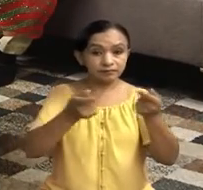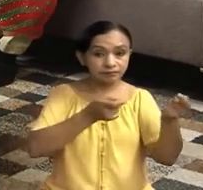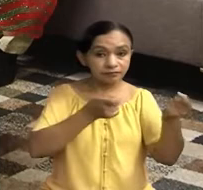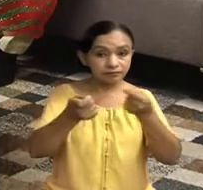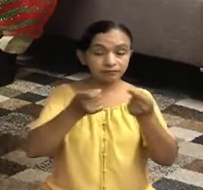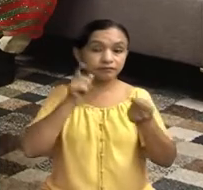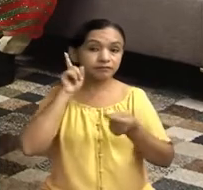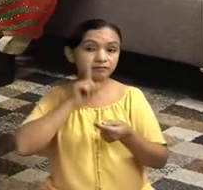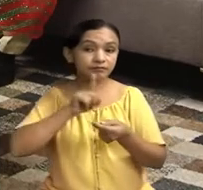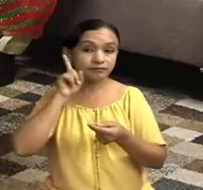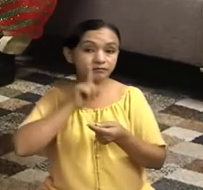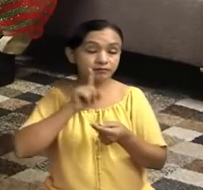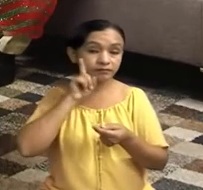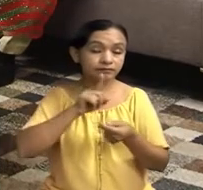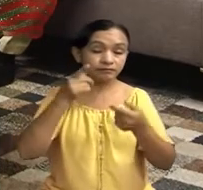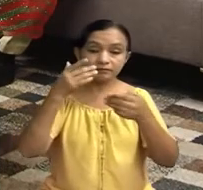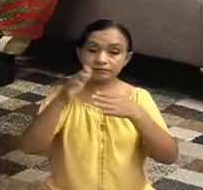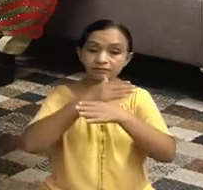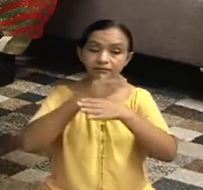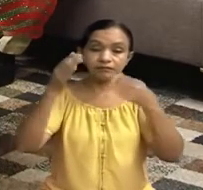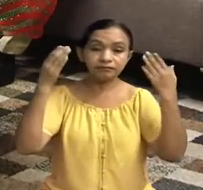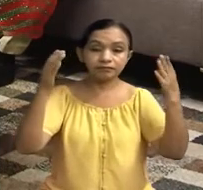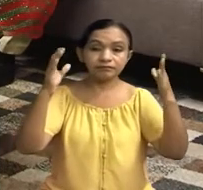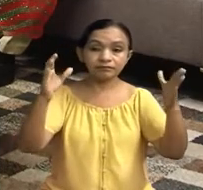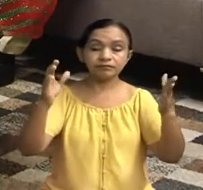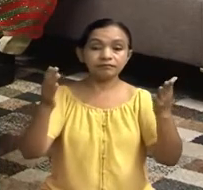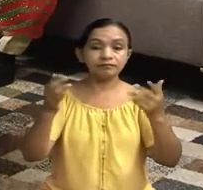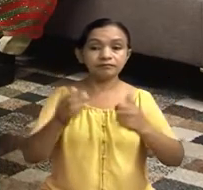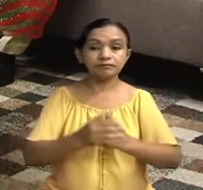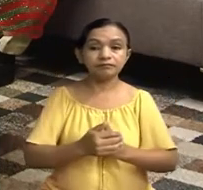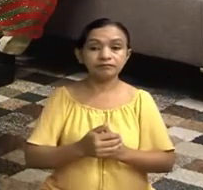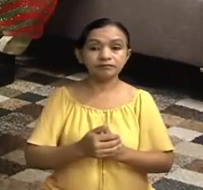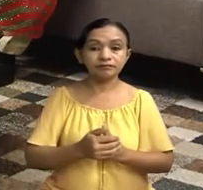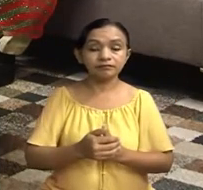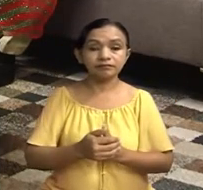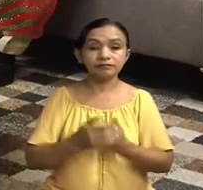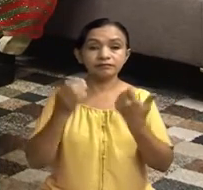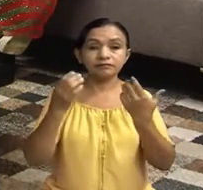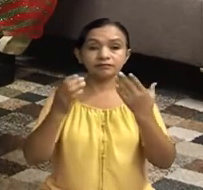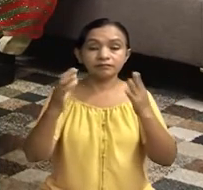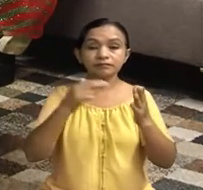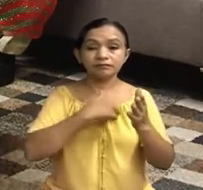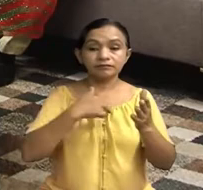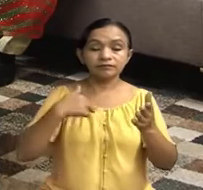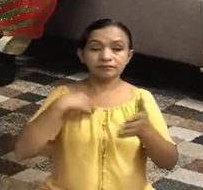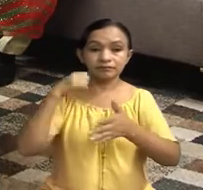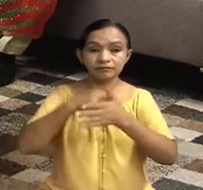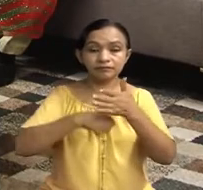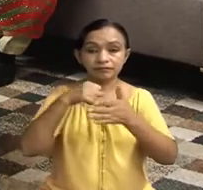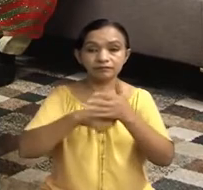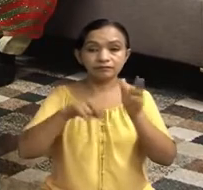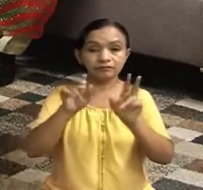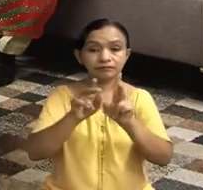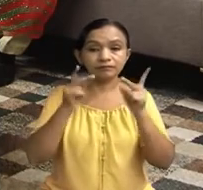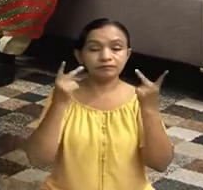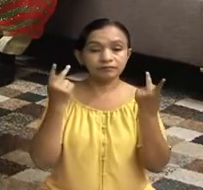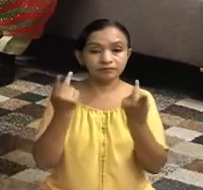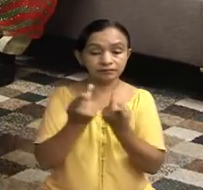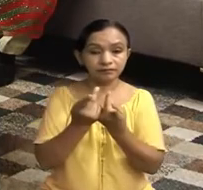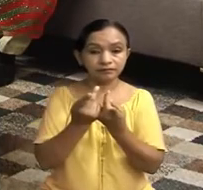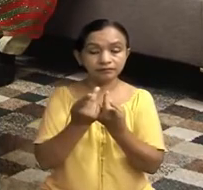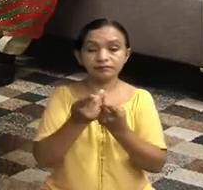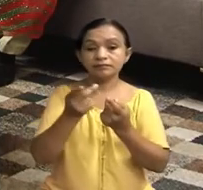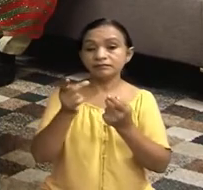de la mentira, etcétera, ahí están ahora las alternativas. O sea, la lucha de los pueblos también es en los